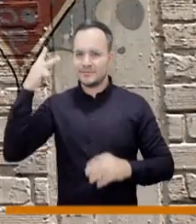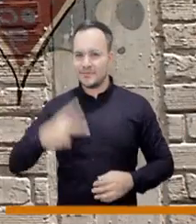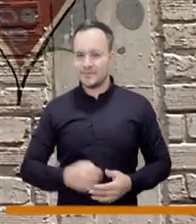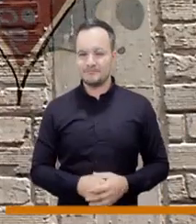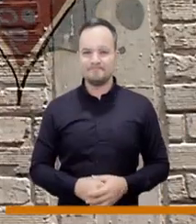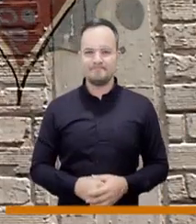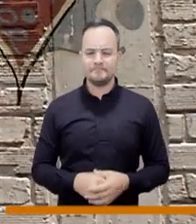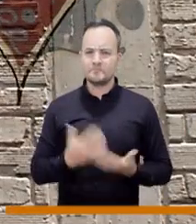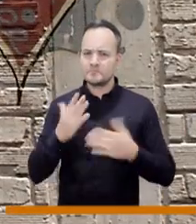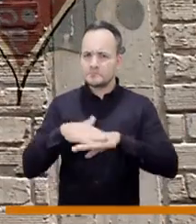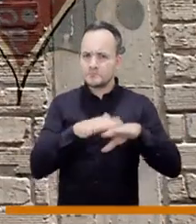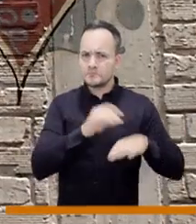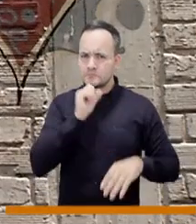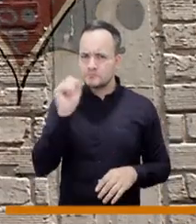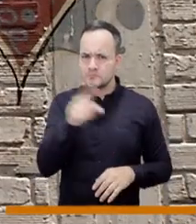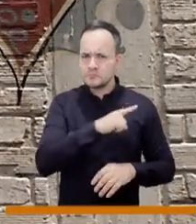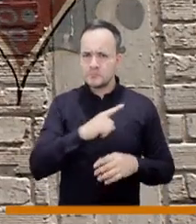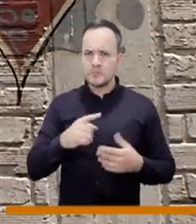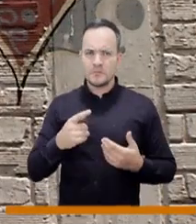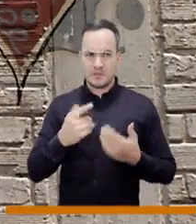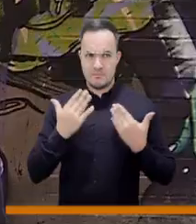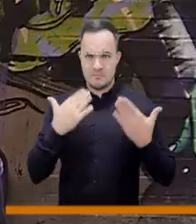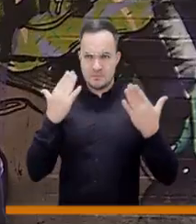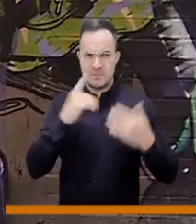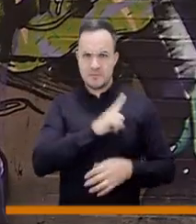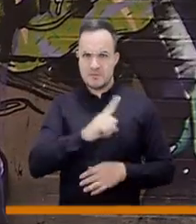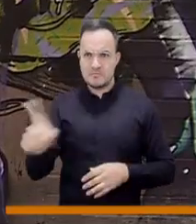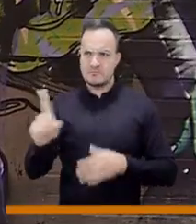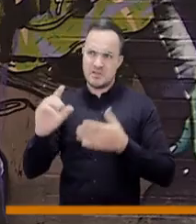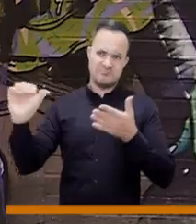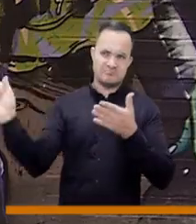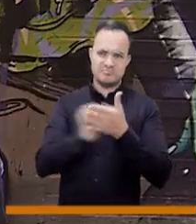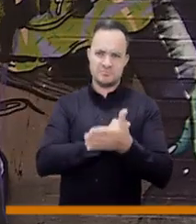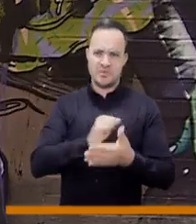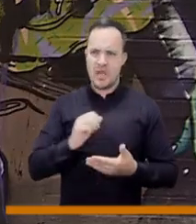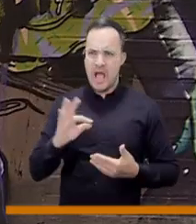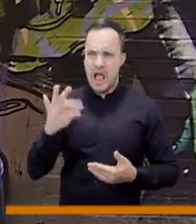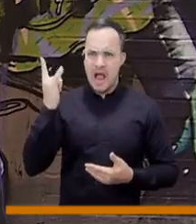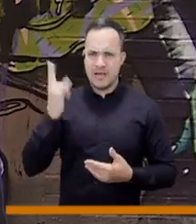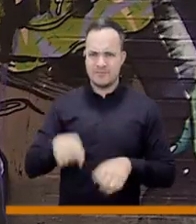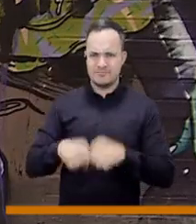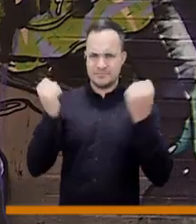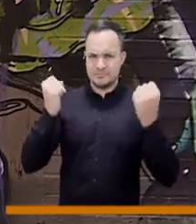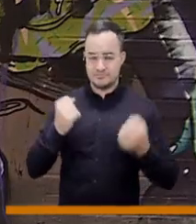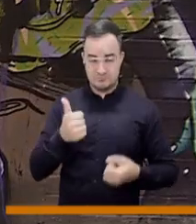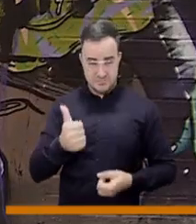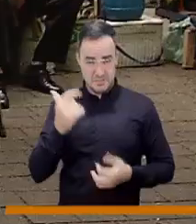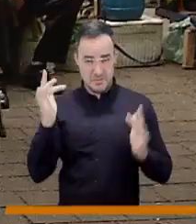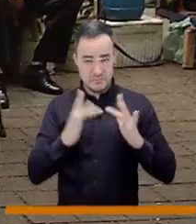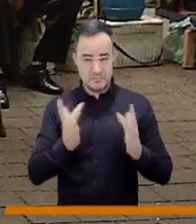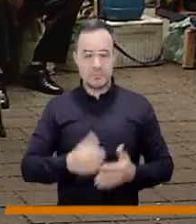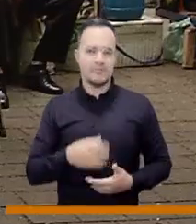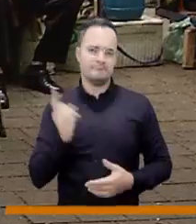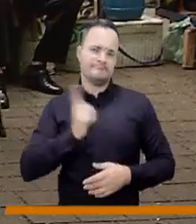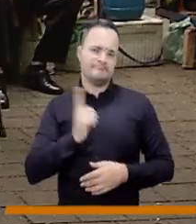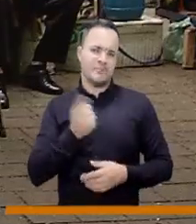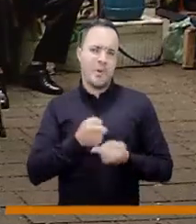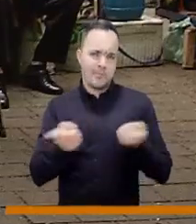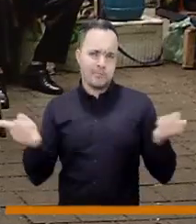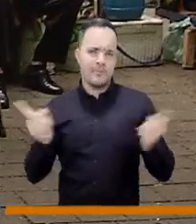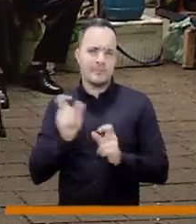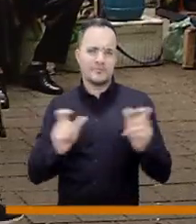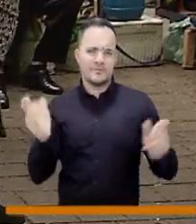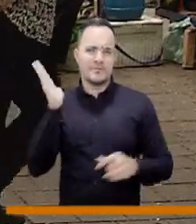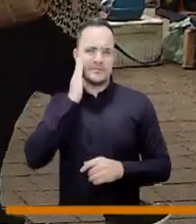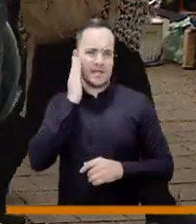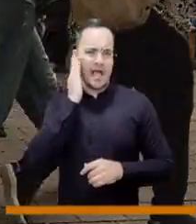uno de los artistas. ¿Es bueno o malo que alguien intervenga con ánimos destructivos este tipo de expresión? Es algo que todos los